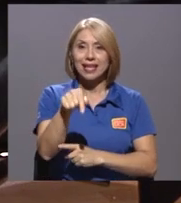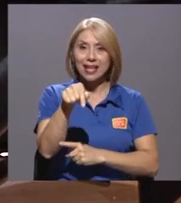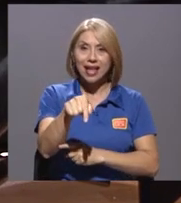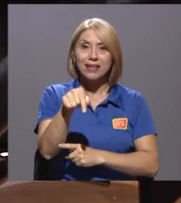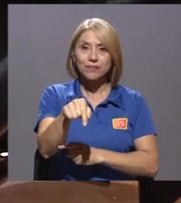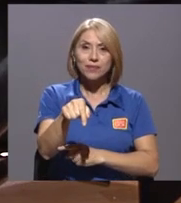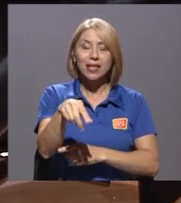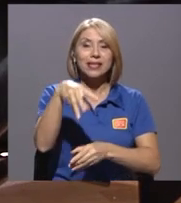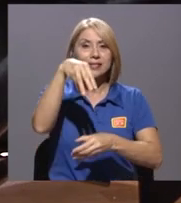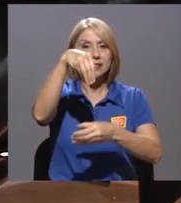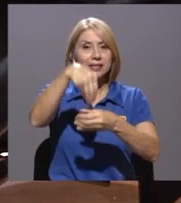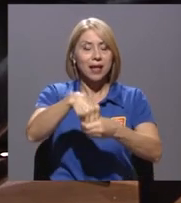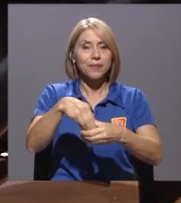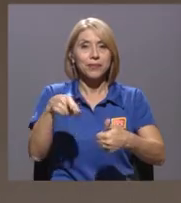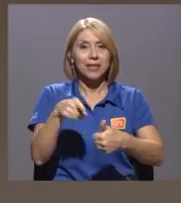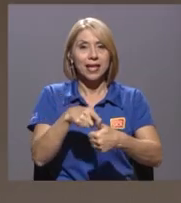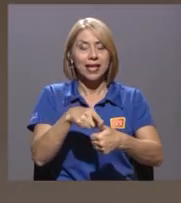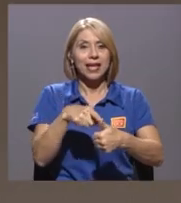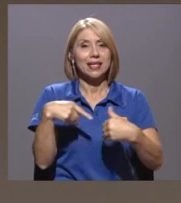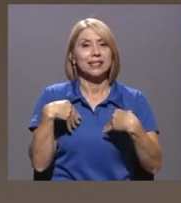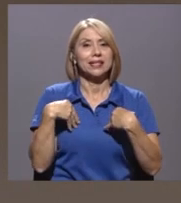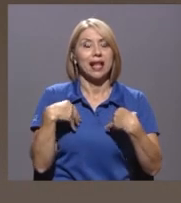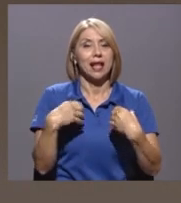salud y pensiones